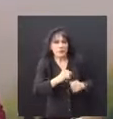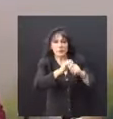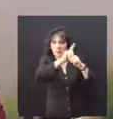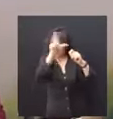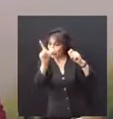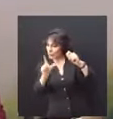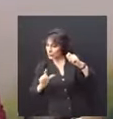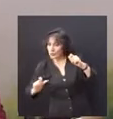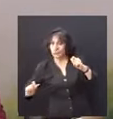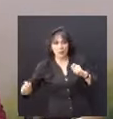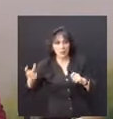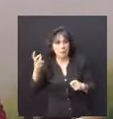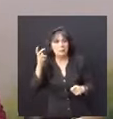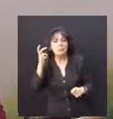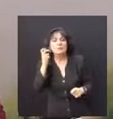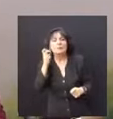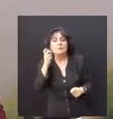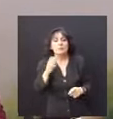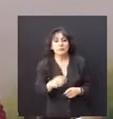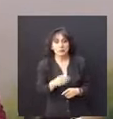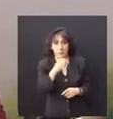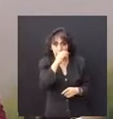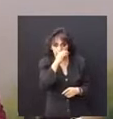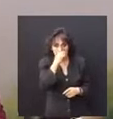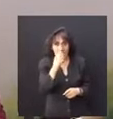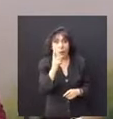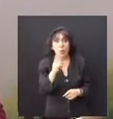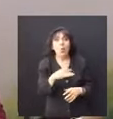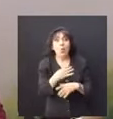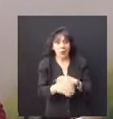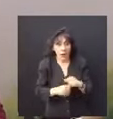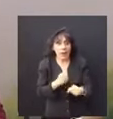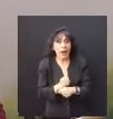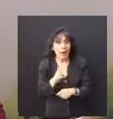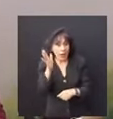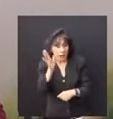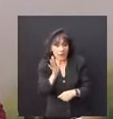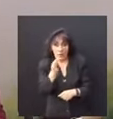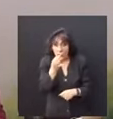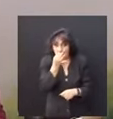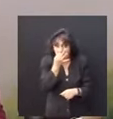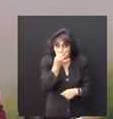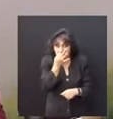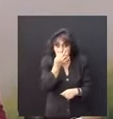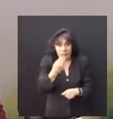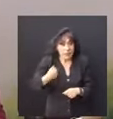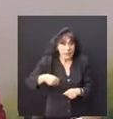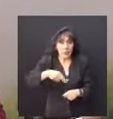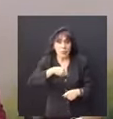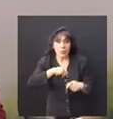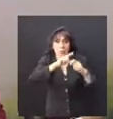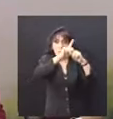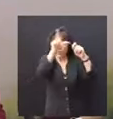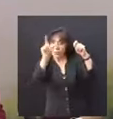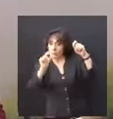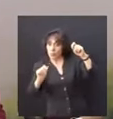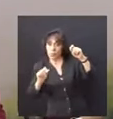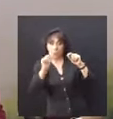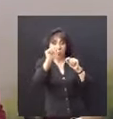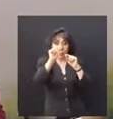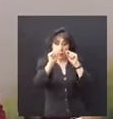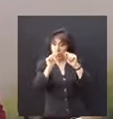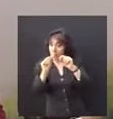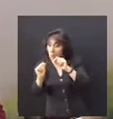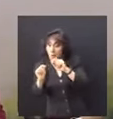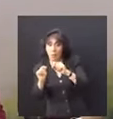país. Llevamos ya casi un año recorriendo México. El día de ayer estuve en Los Cabos y